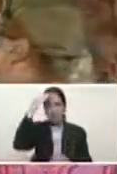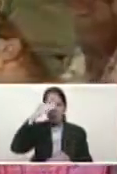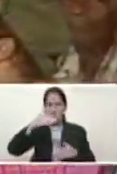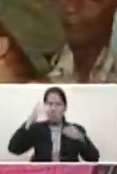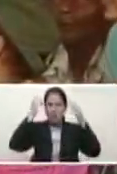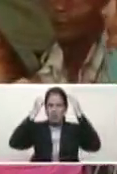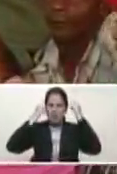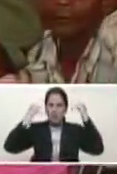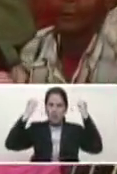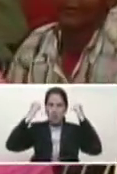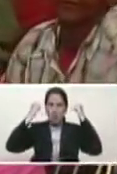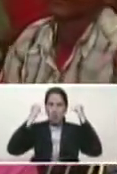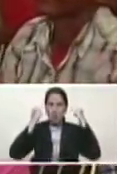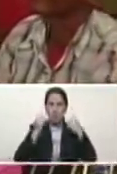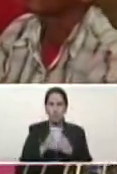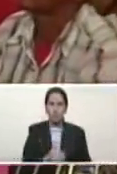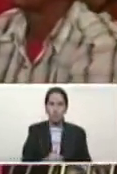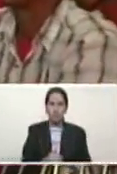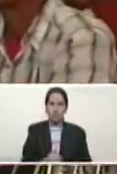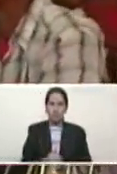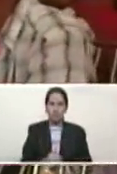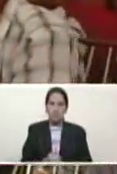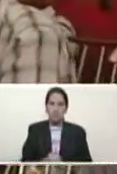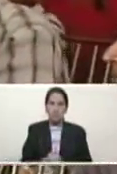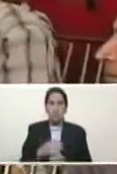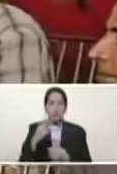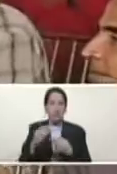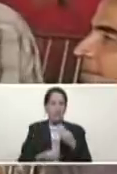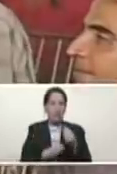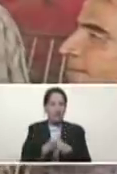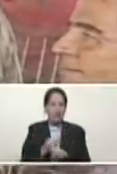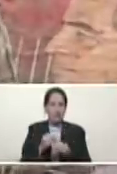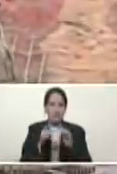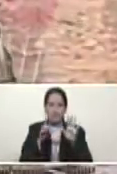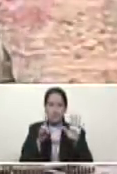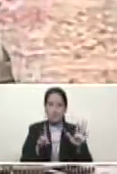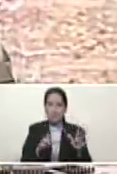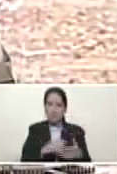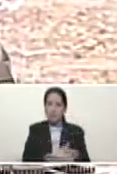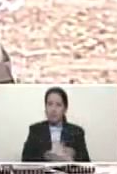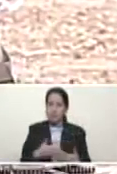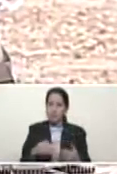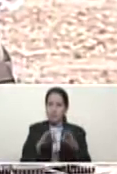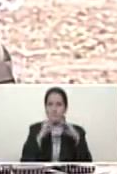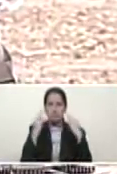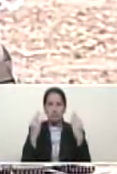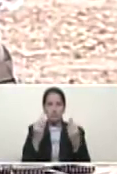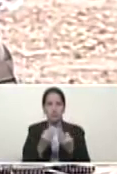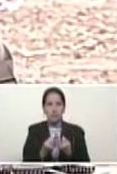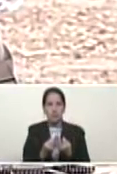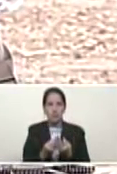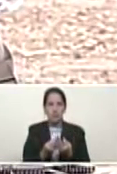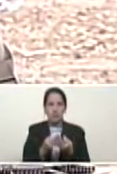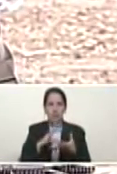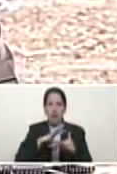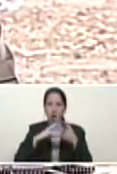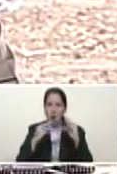¿Qué van a hacer con las 6 millones de familias de los CLAT organizados barrio por barrio?